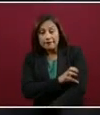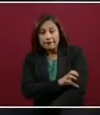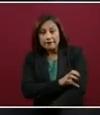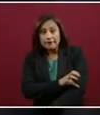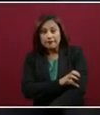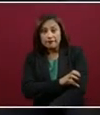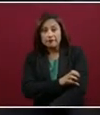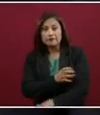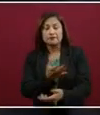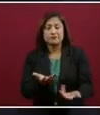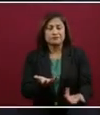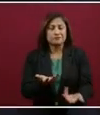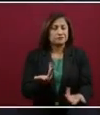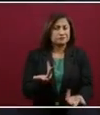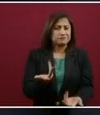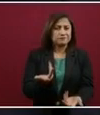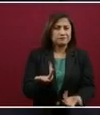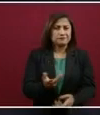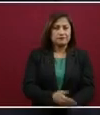Si